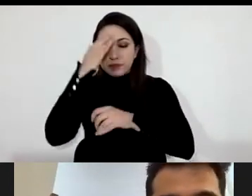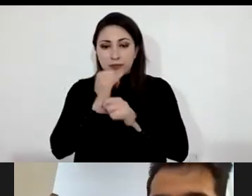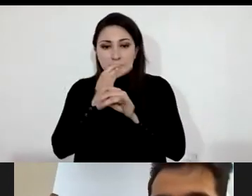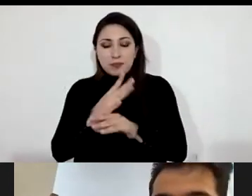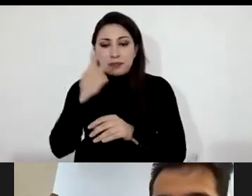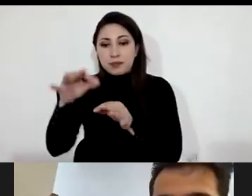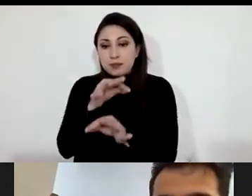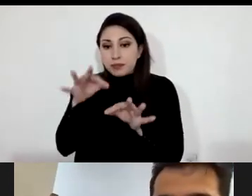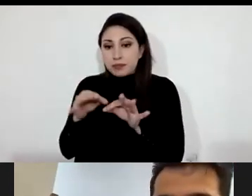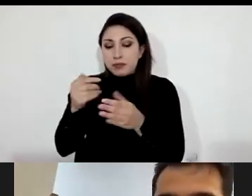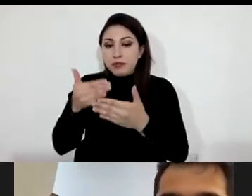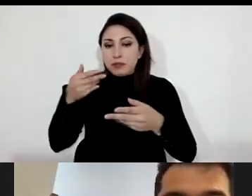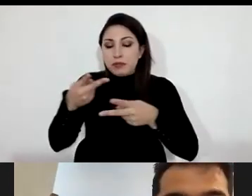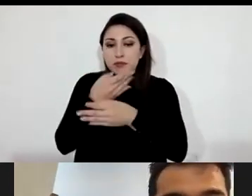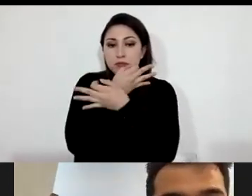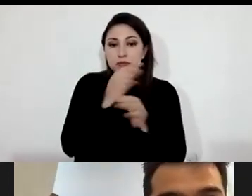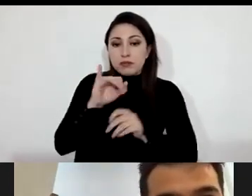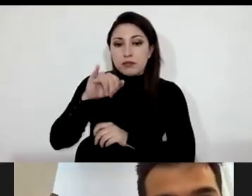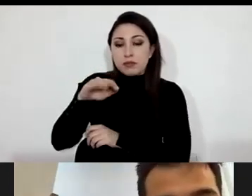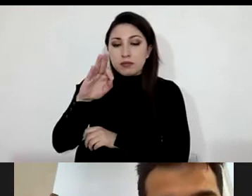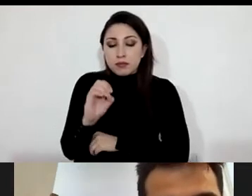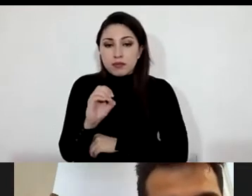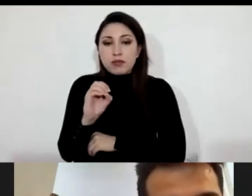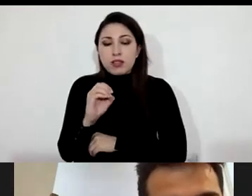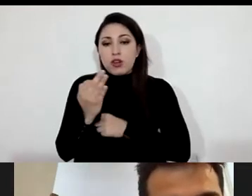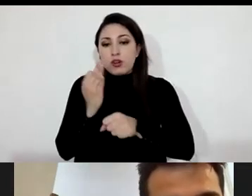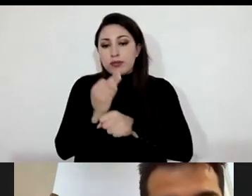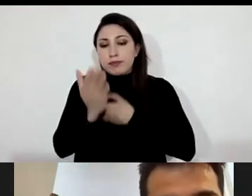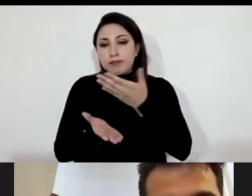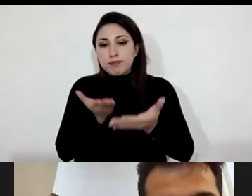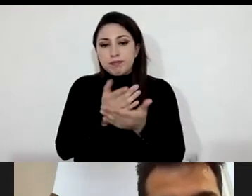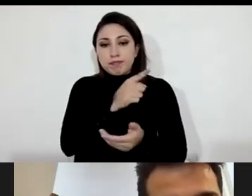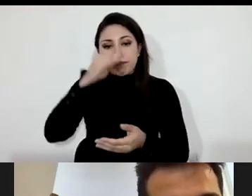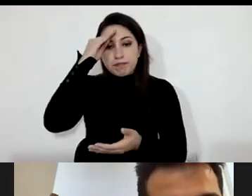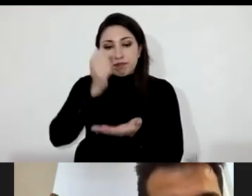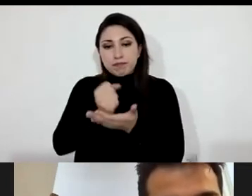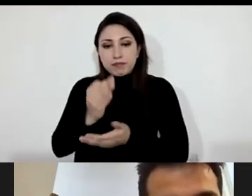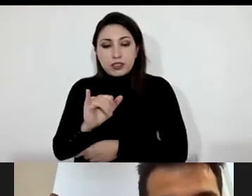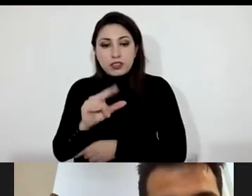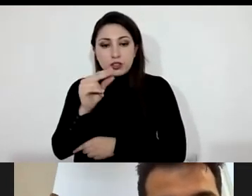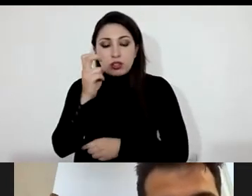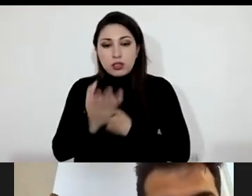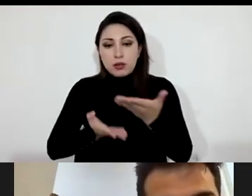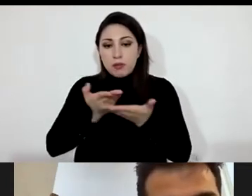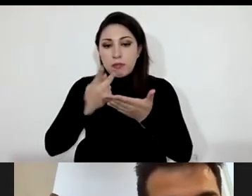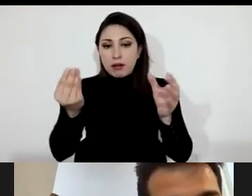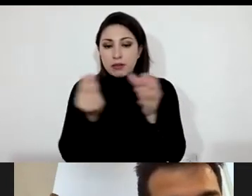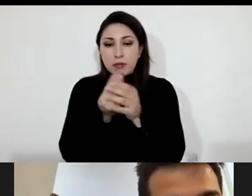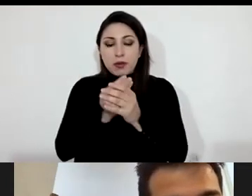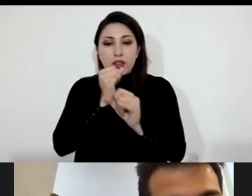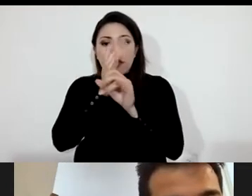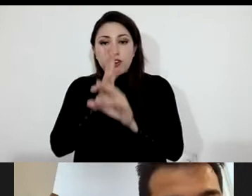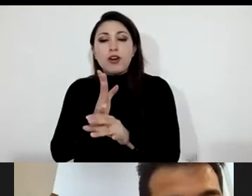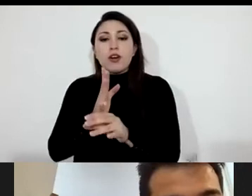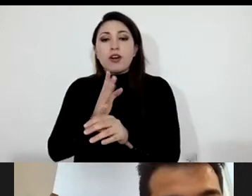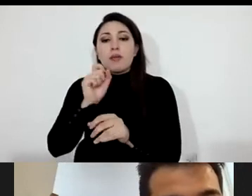del recurso de revisión referido, pone a consideración de este Comité de Transparencia la propuesta de clasificación de información y la versión